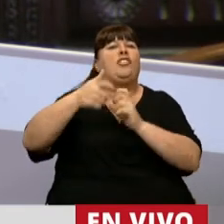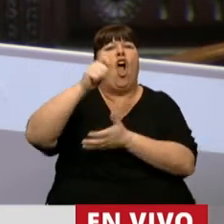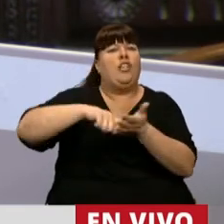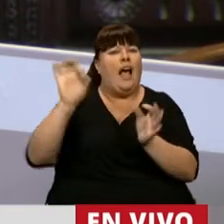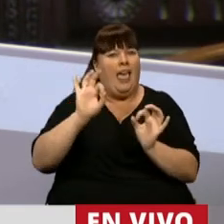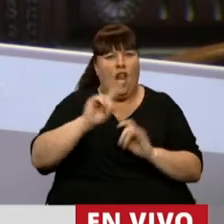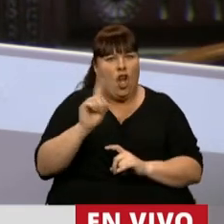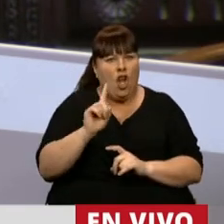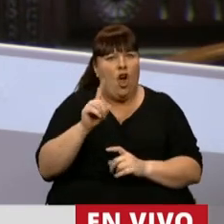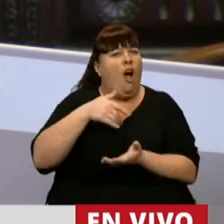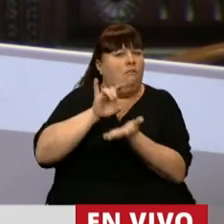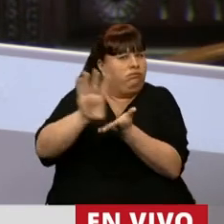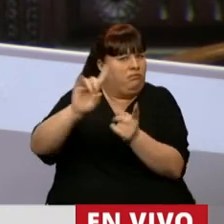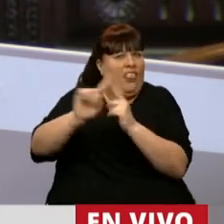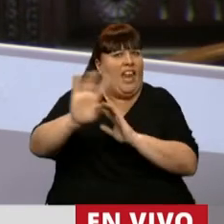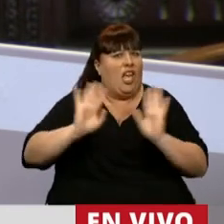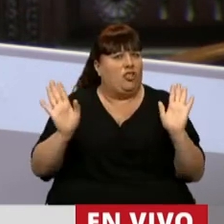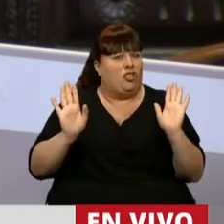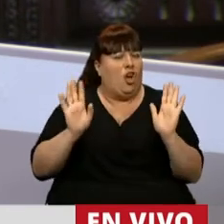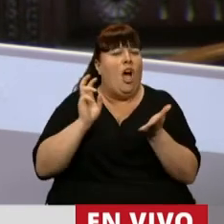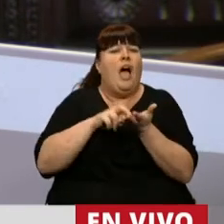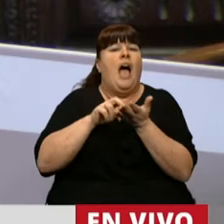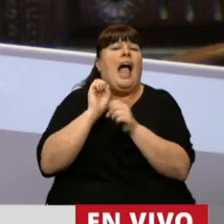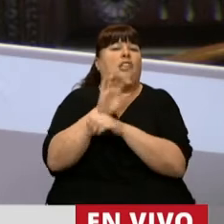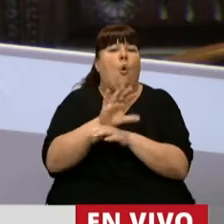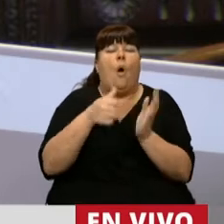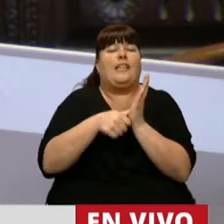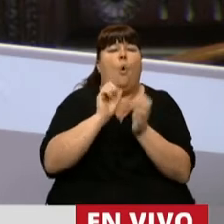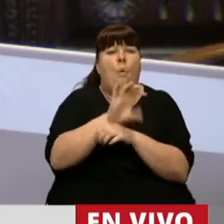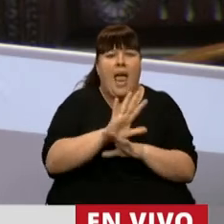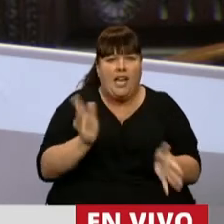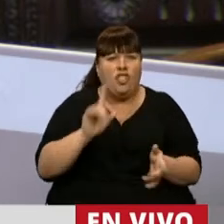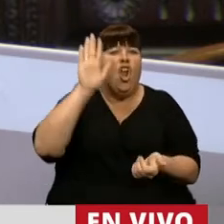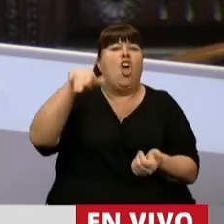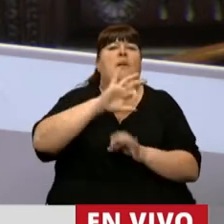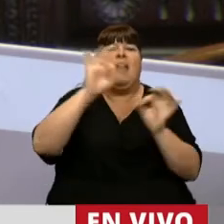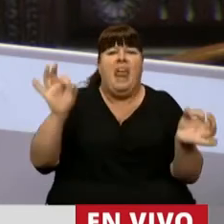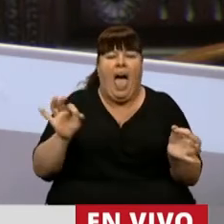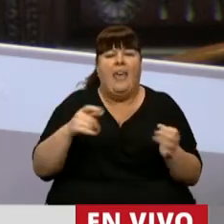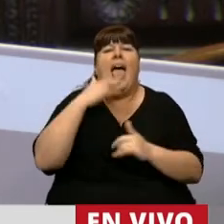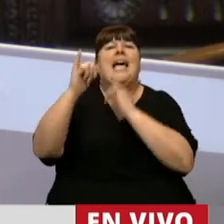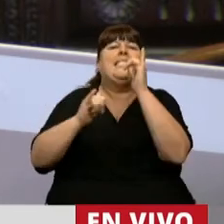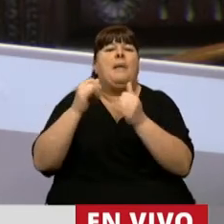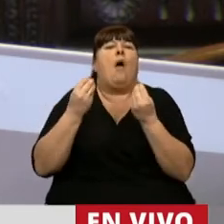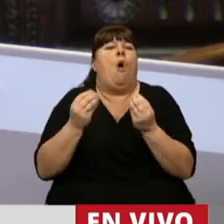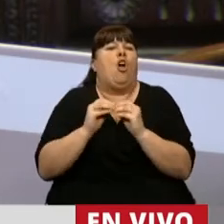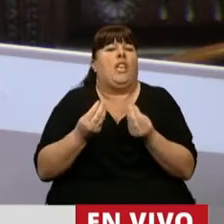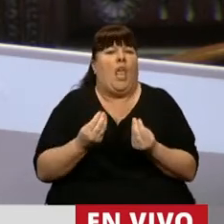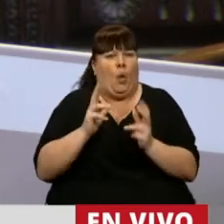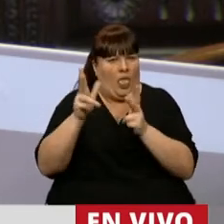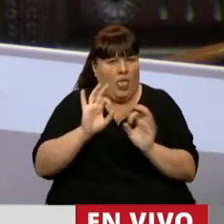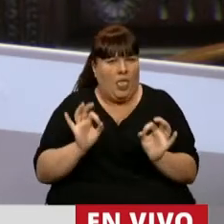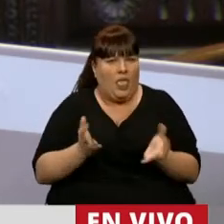contratos, sino que los echan. Les mandan una carta documento, nadie los llama y les explica las